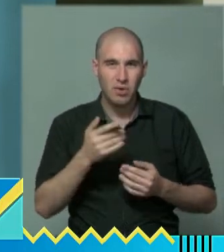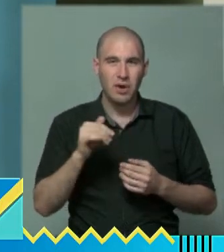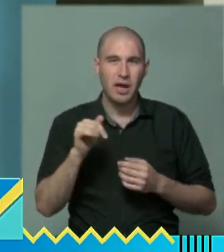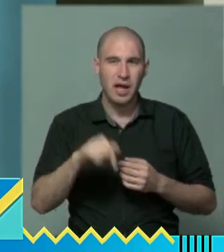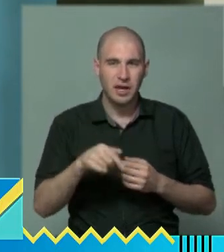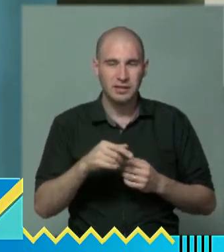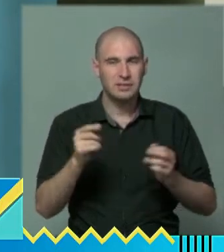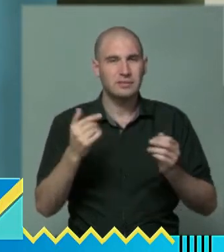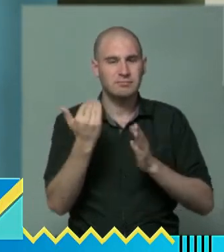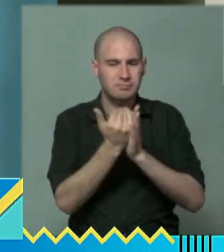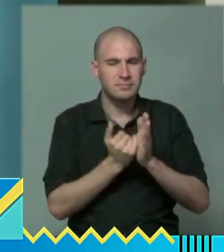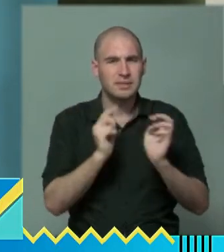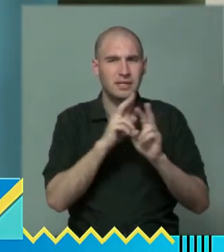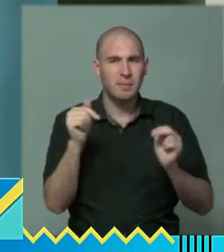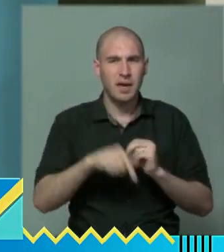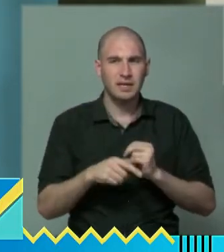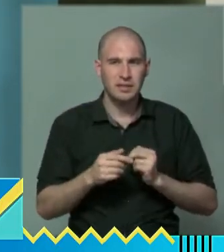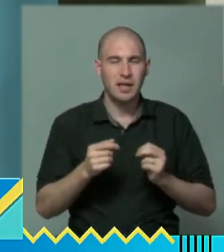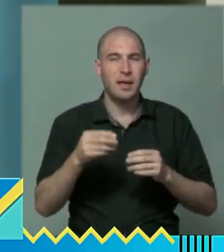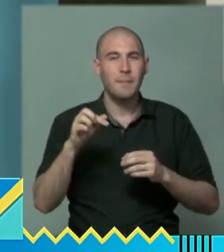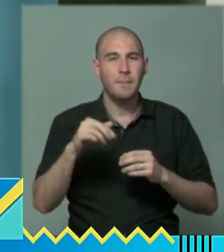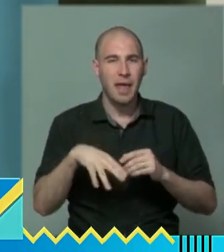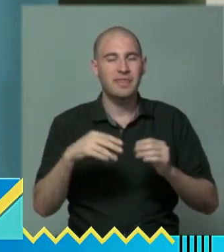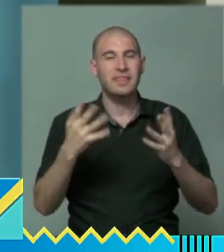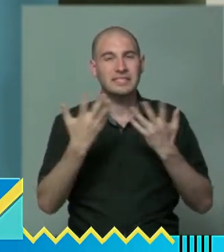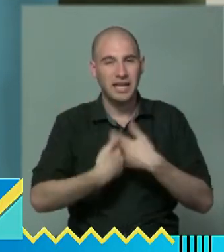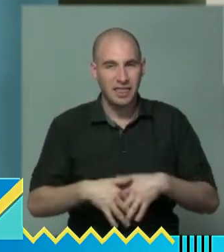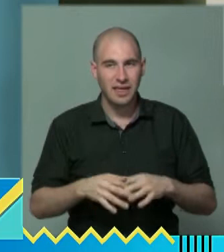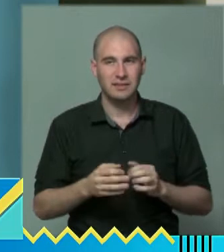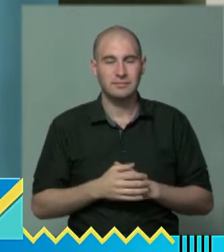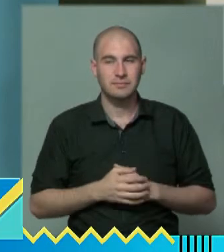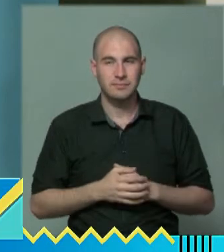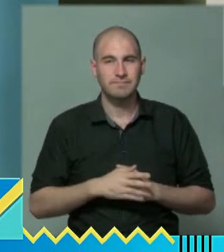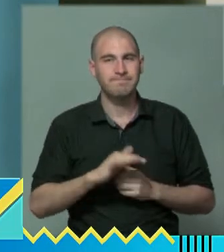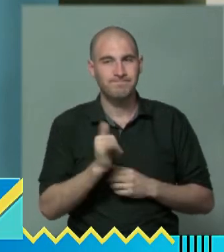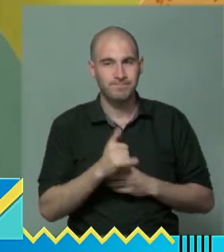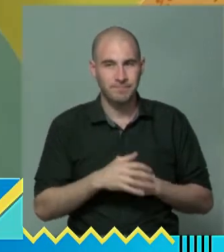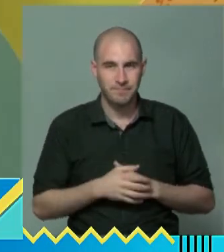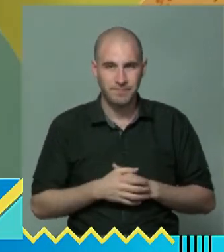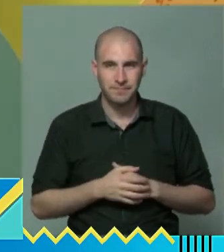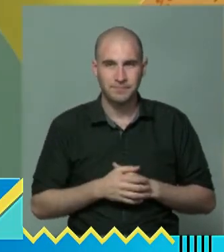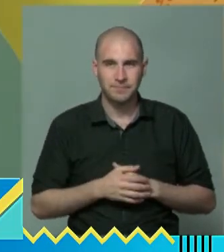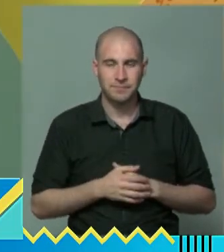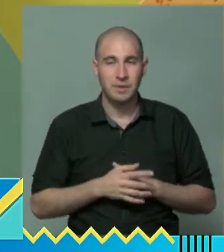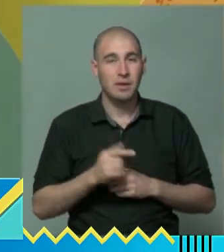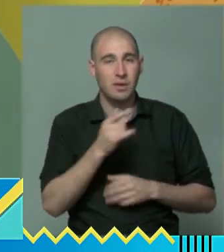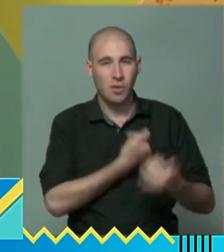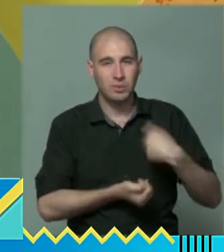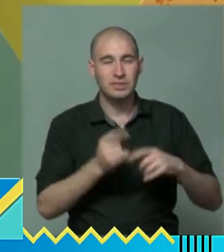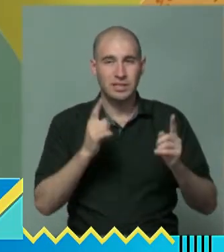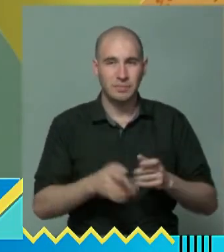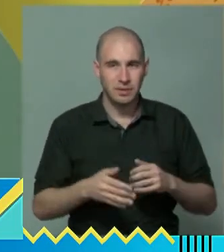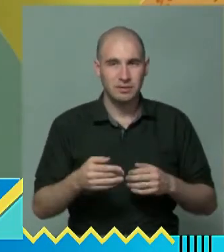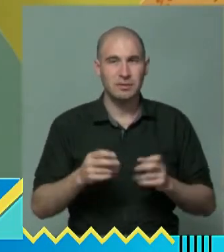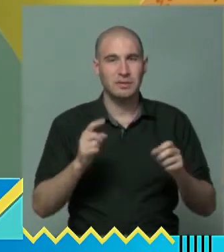ciertos apuntes con respecto a esto que tiene que ver con los planes de integridad o los programas de integridad, ¿no? O sea, por lo que escuché, también nos va a